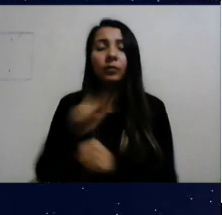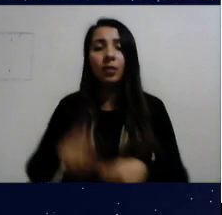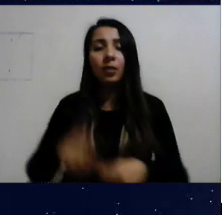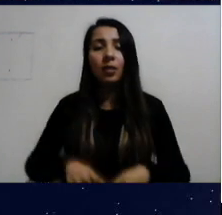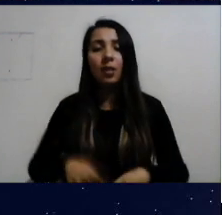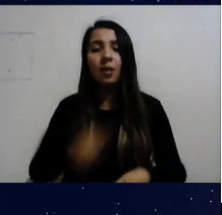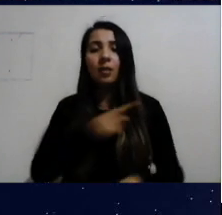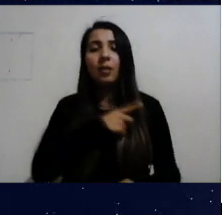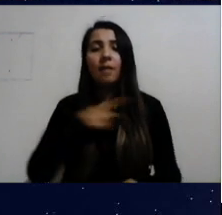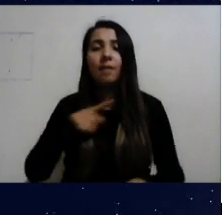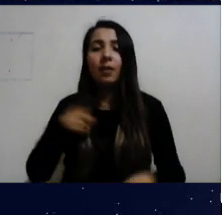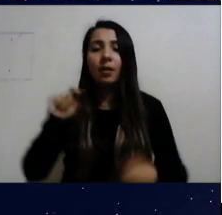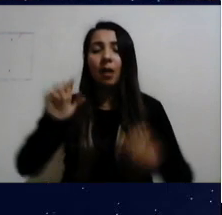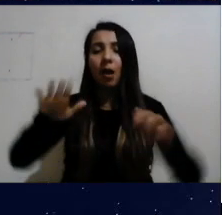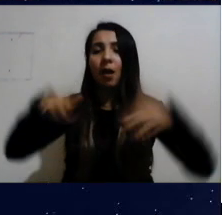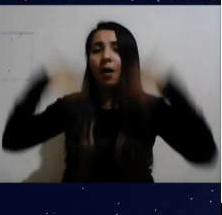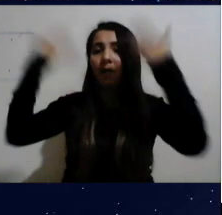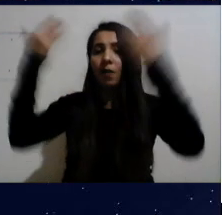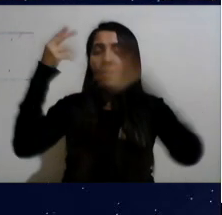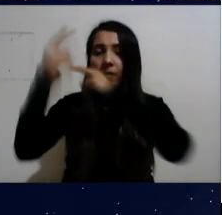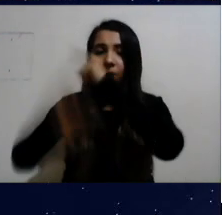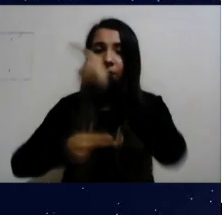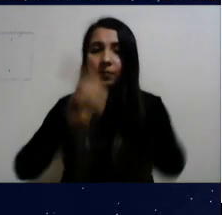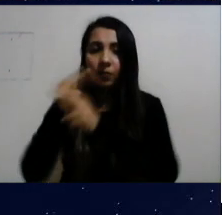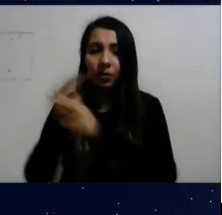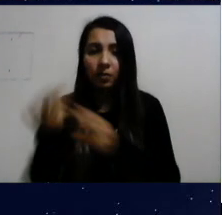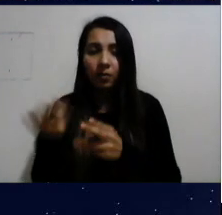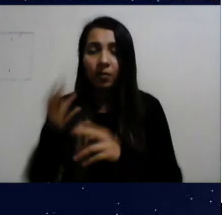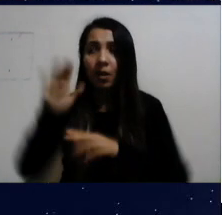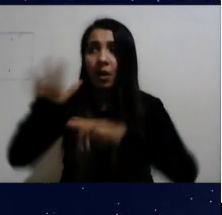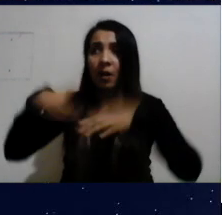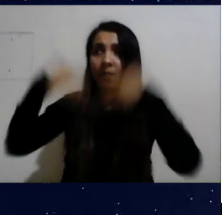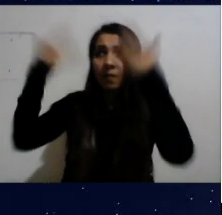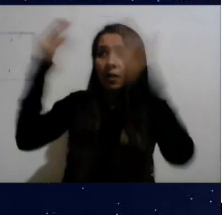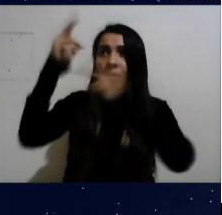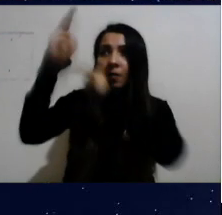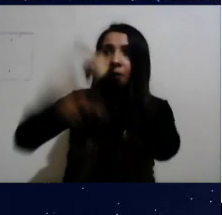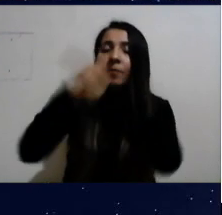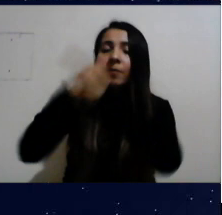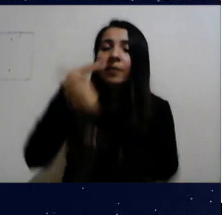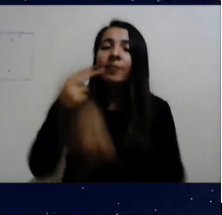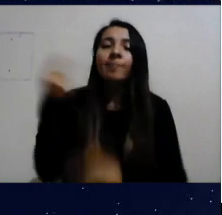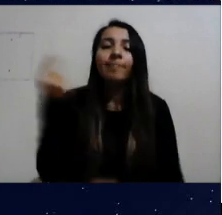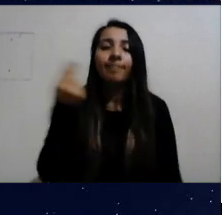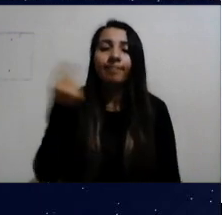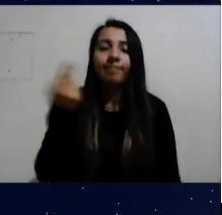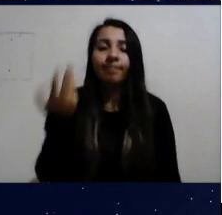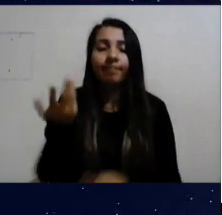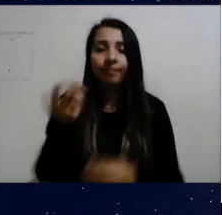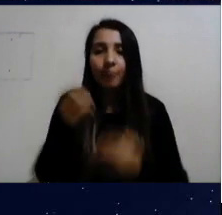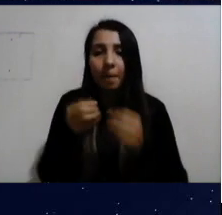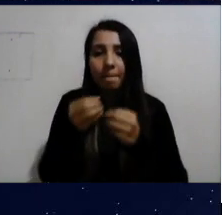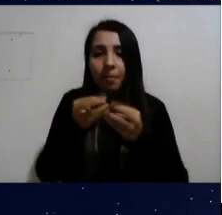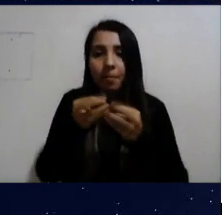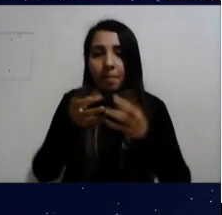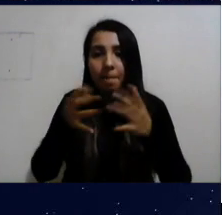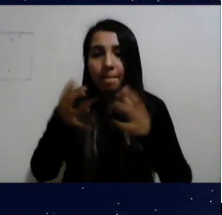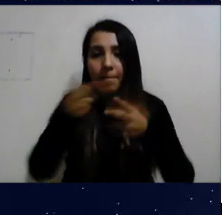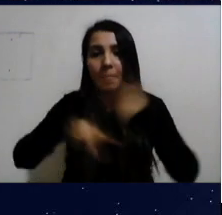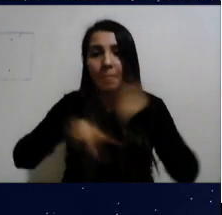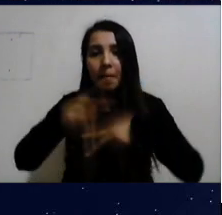que producirse en condiciones espaciales. Y para que se produzcan en condiciones espaciales, lo que nosotros necesitamos es reproducir